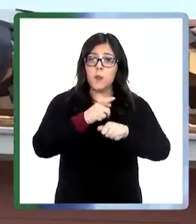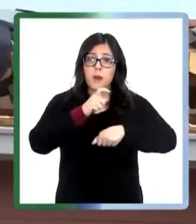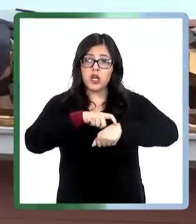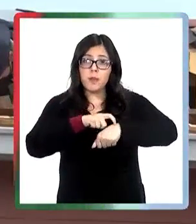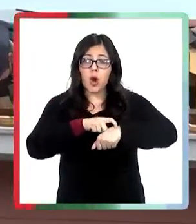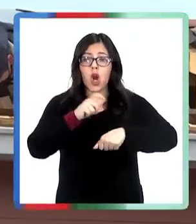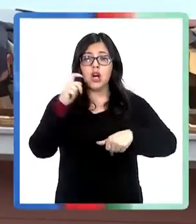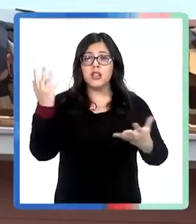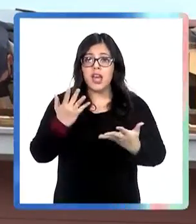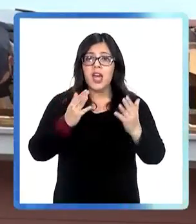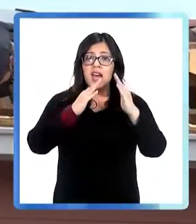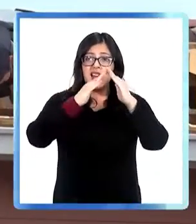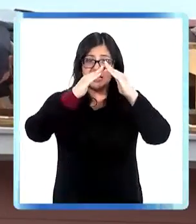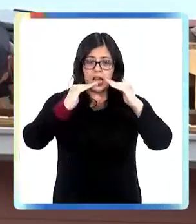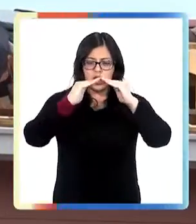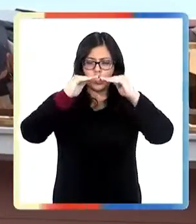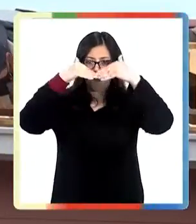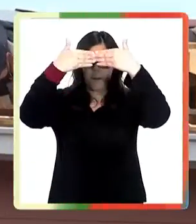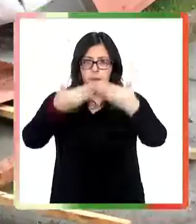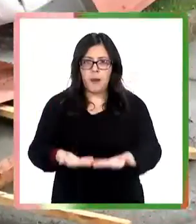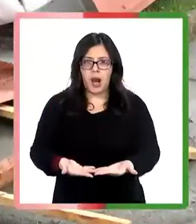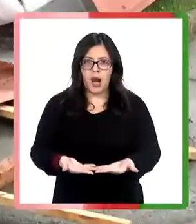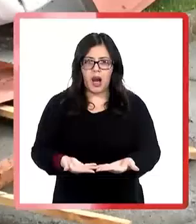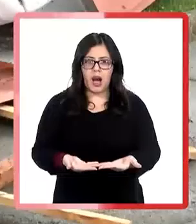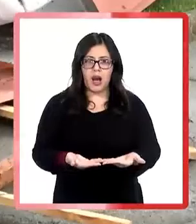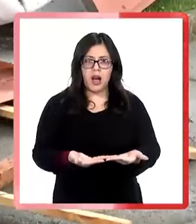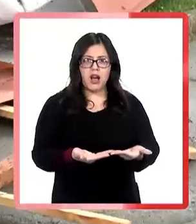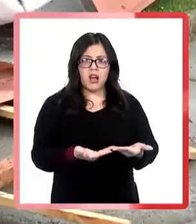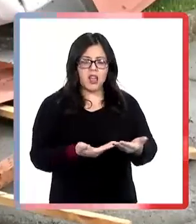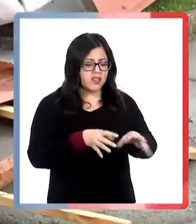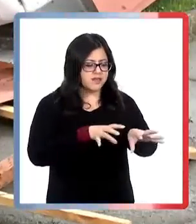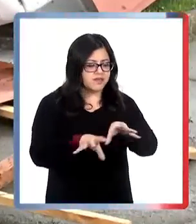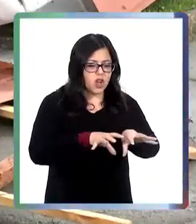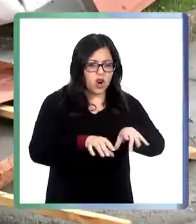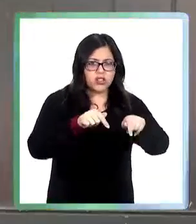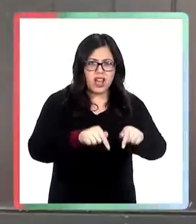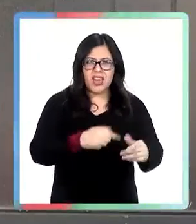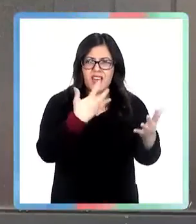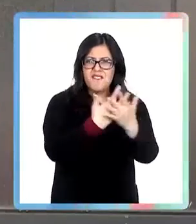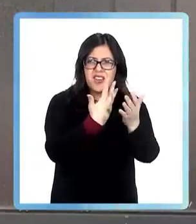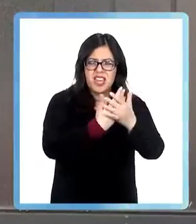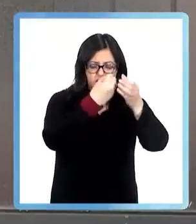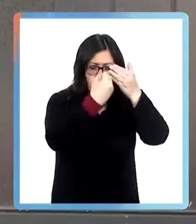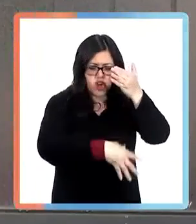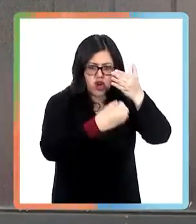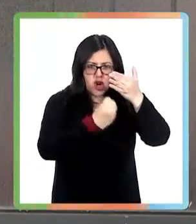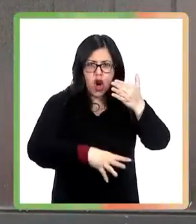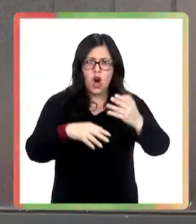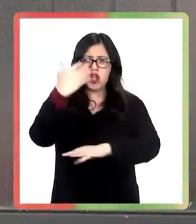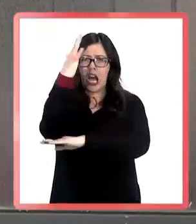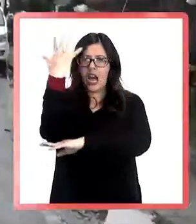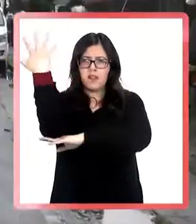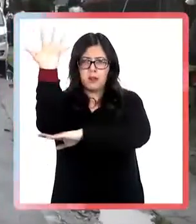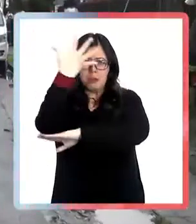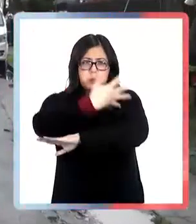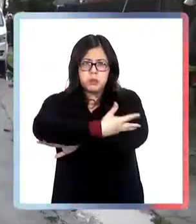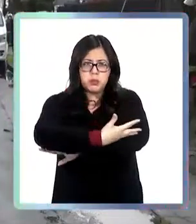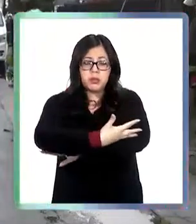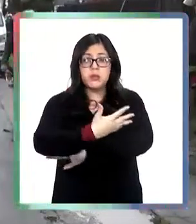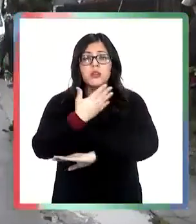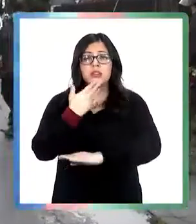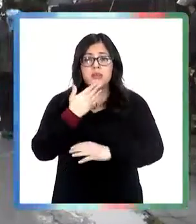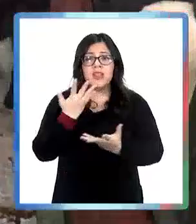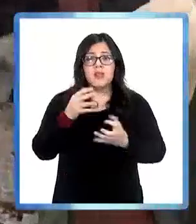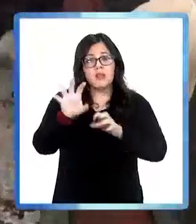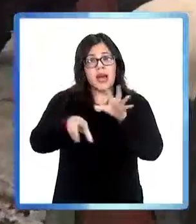hora provocaron voladuras de techos, latas en el pavimento, vidrios quebrados, árboles de jardín destruidos y